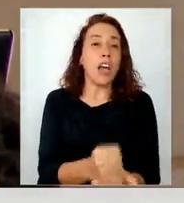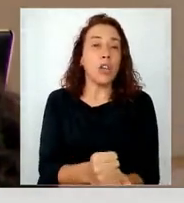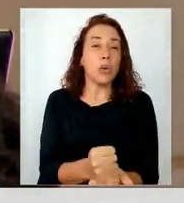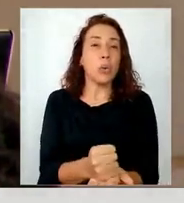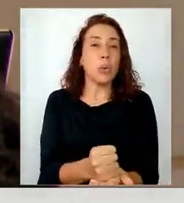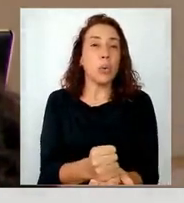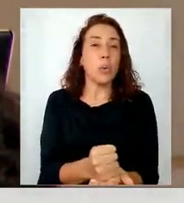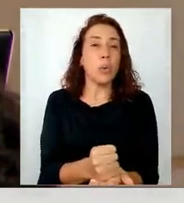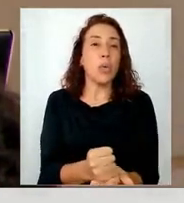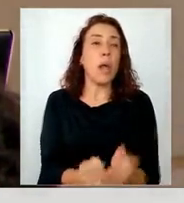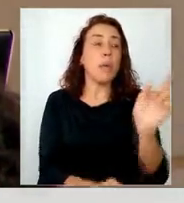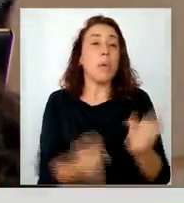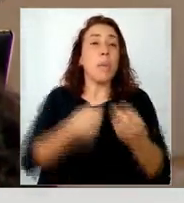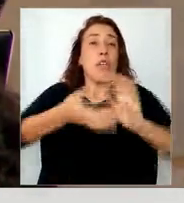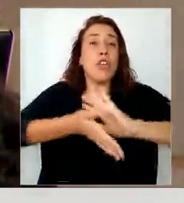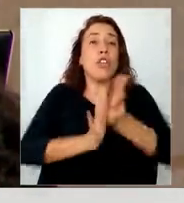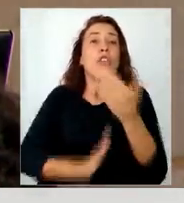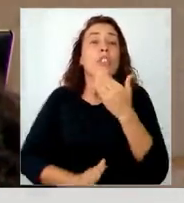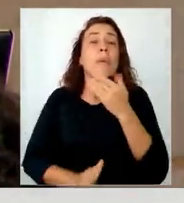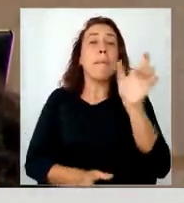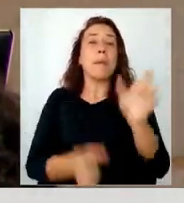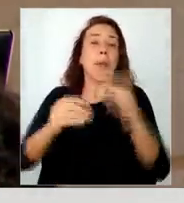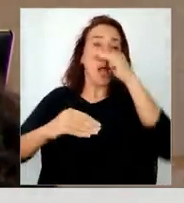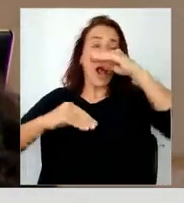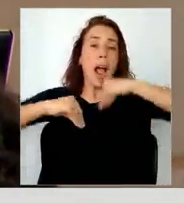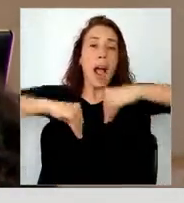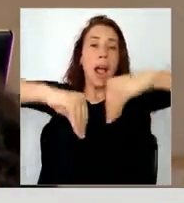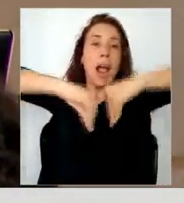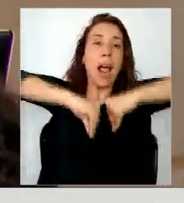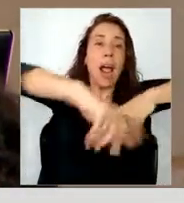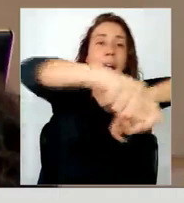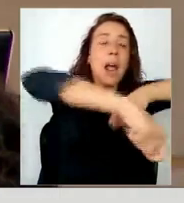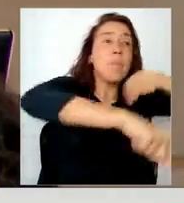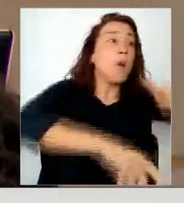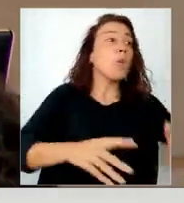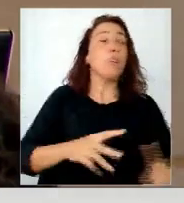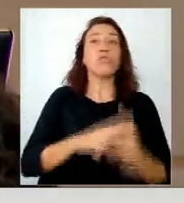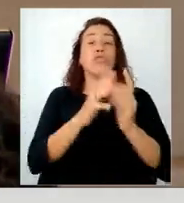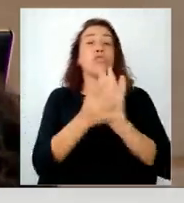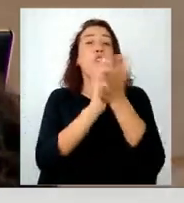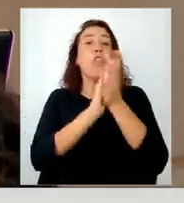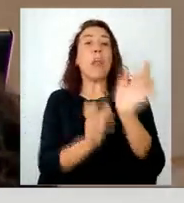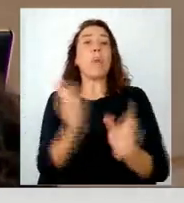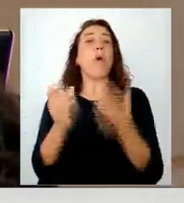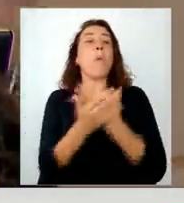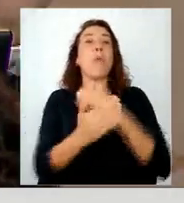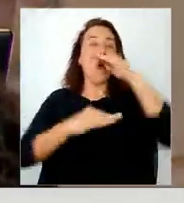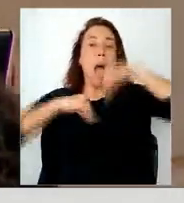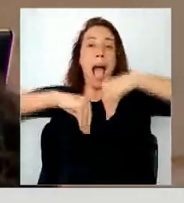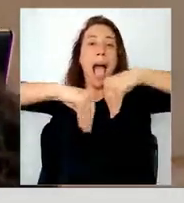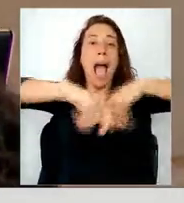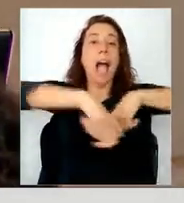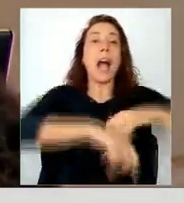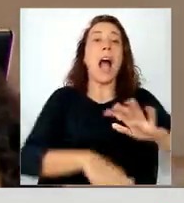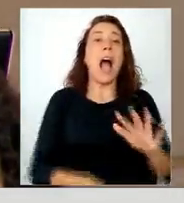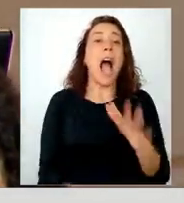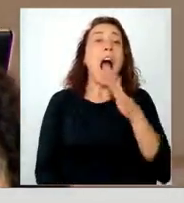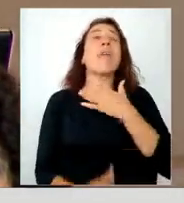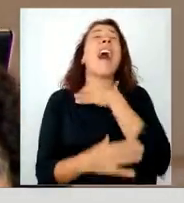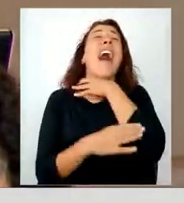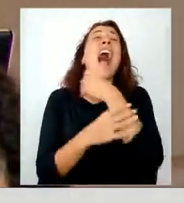damnificados sino que a los agricultores y ahí aparecieron todos cuando los agricultores tienen el agua en el cuello hace mucho tiempo